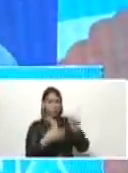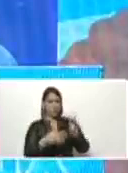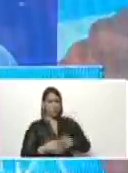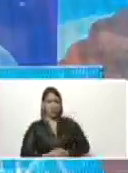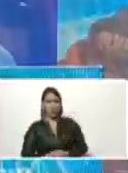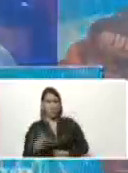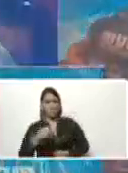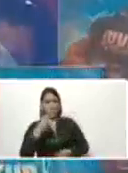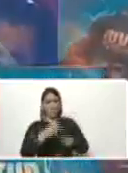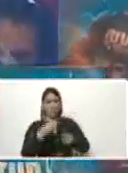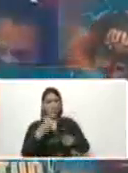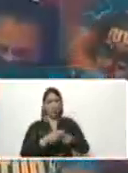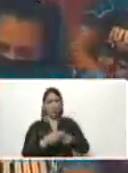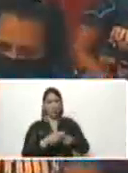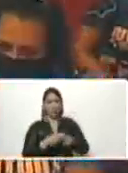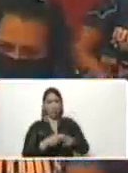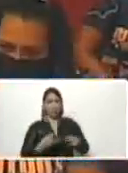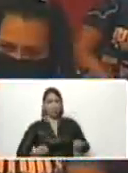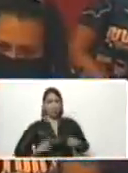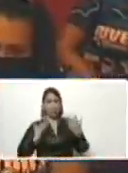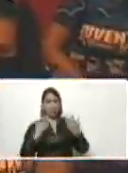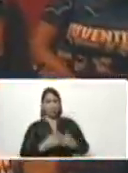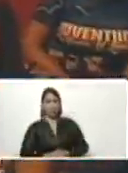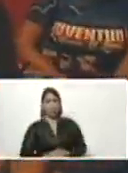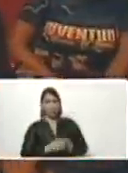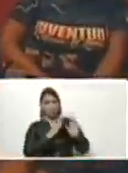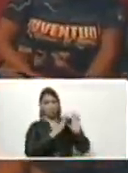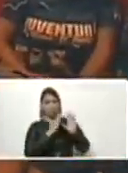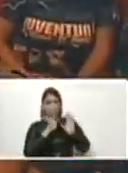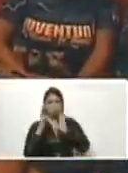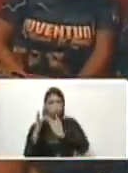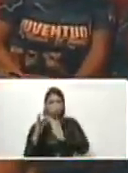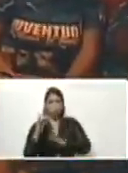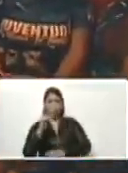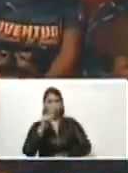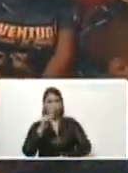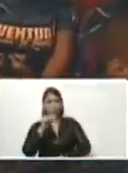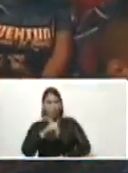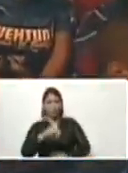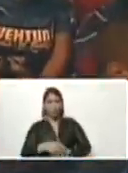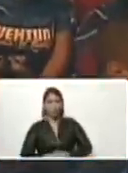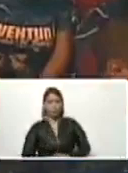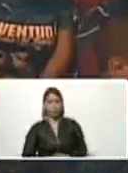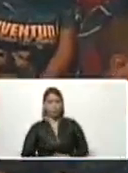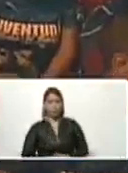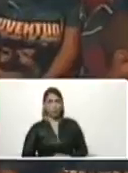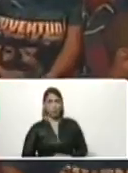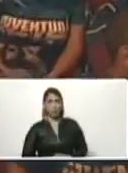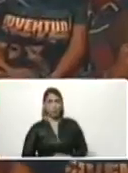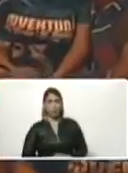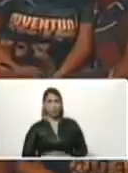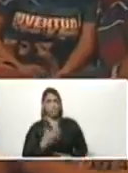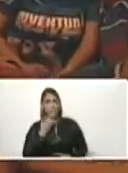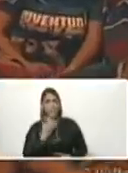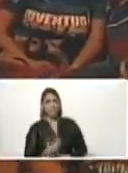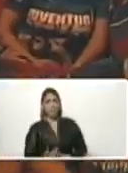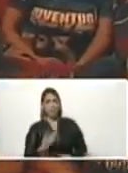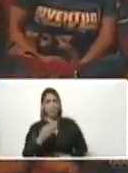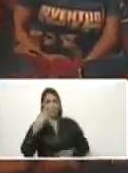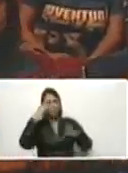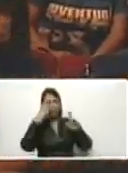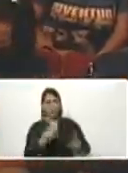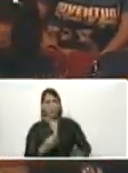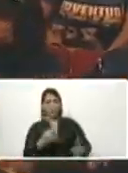más peligrosas expresiones organizadas en la OTAN. Exigimos el respeto a